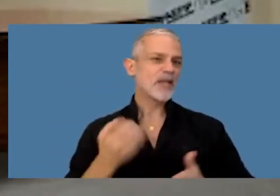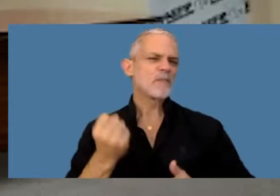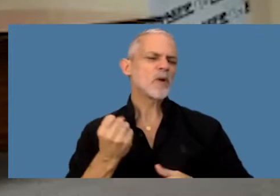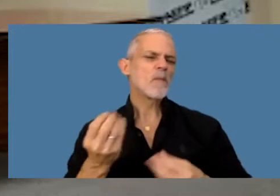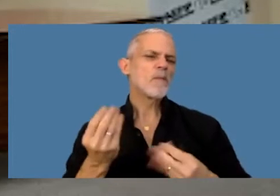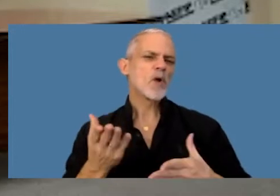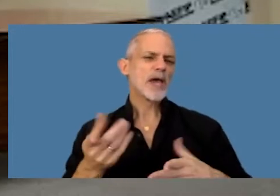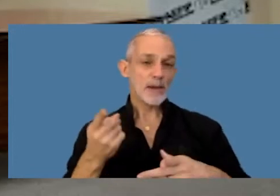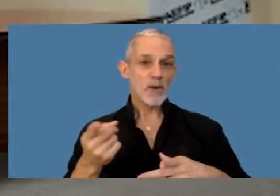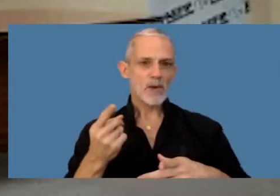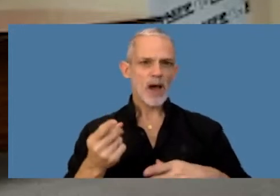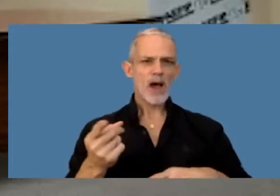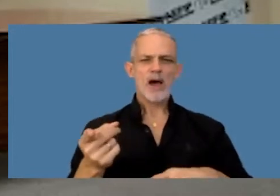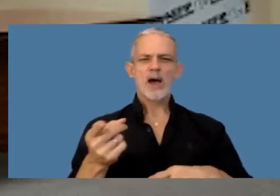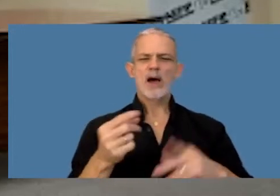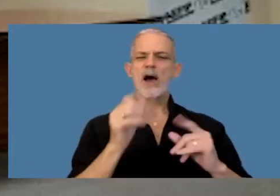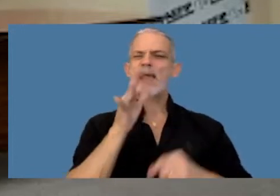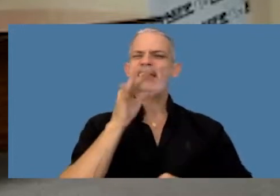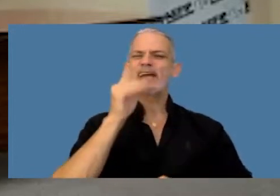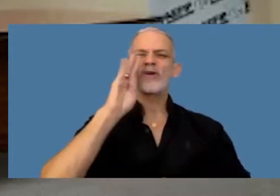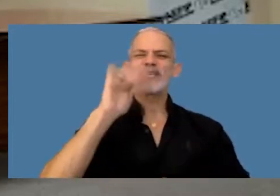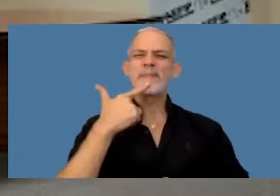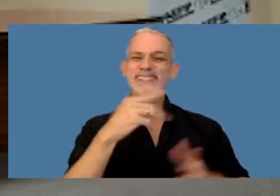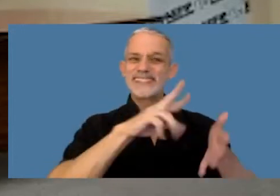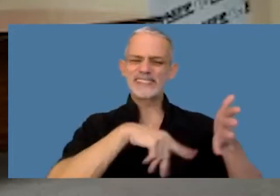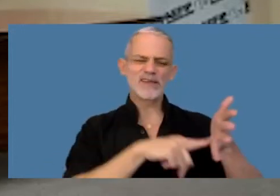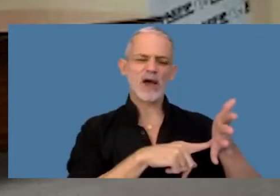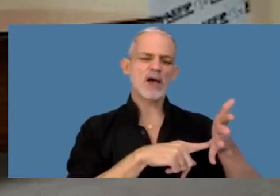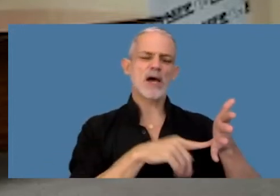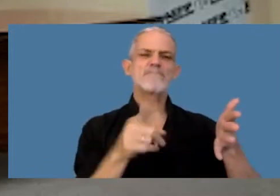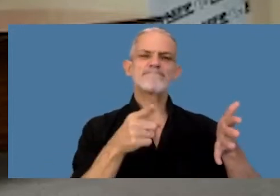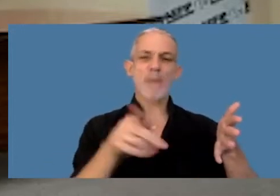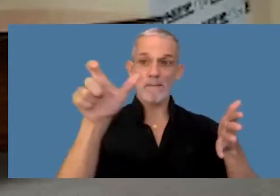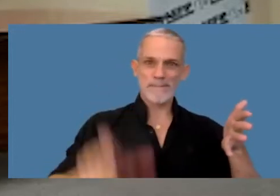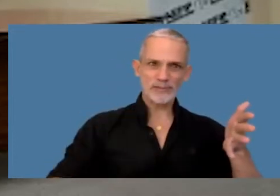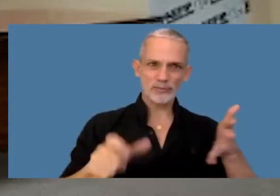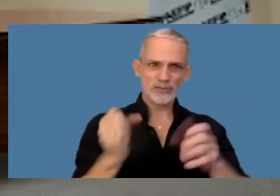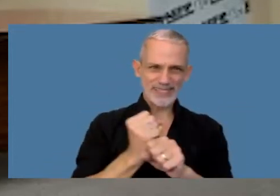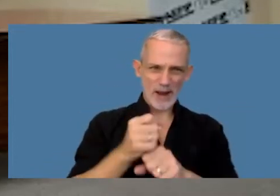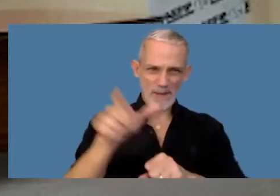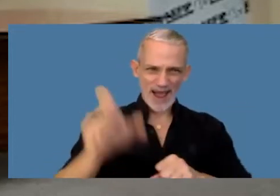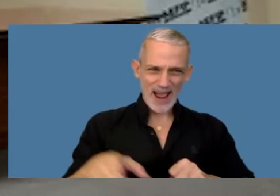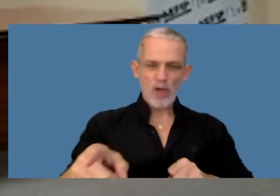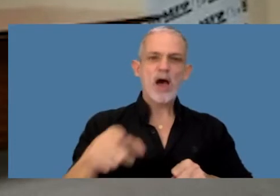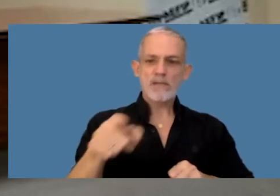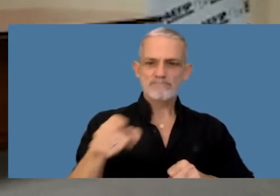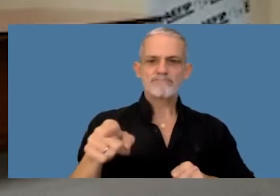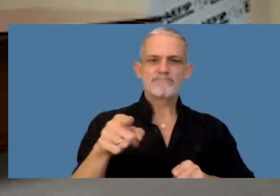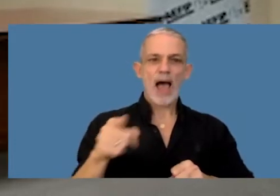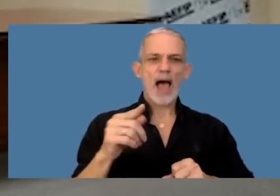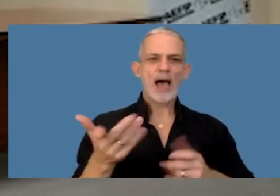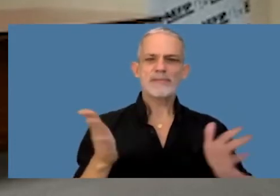porque interpreta ese 14 bis diciendo el trabajador es sujeto de preferente tutela